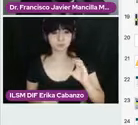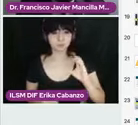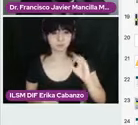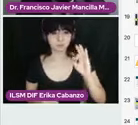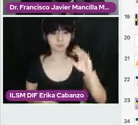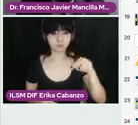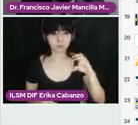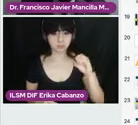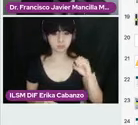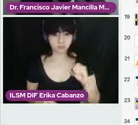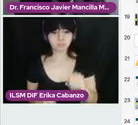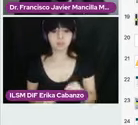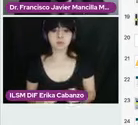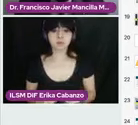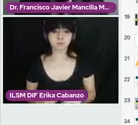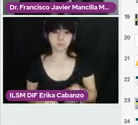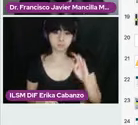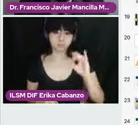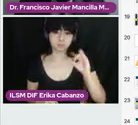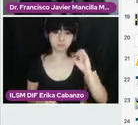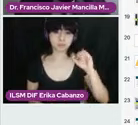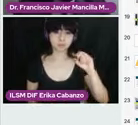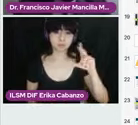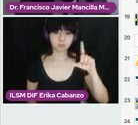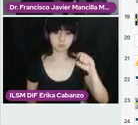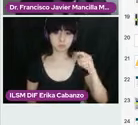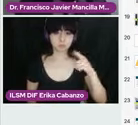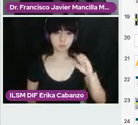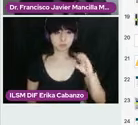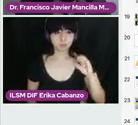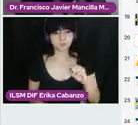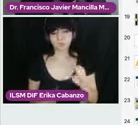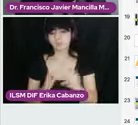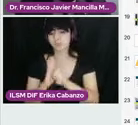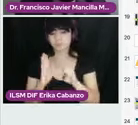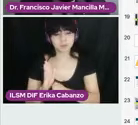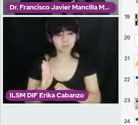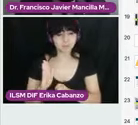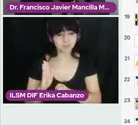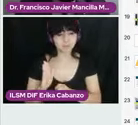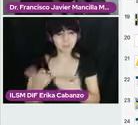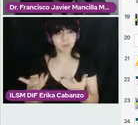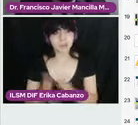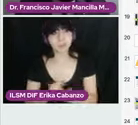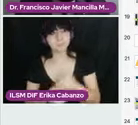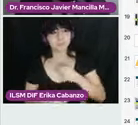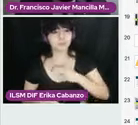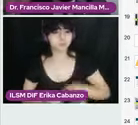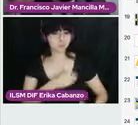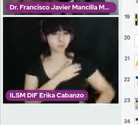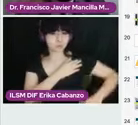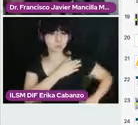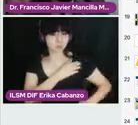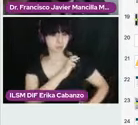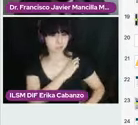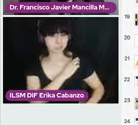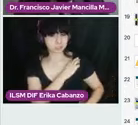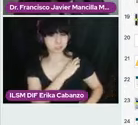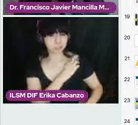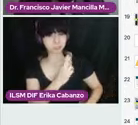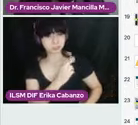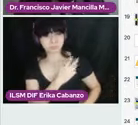acomodación de estos huesecillos, como cuando uno mueve un brazo y le truena la extremidad. Bueno, también los huesecillos del